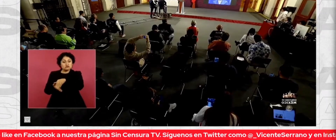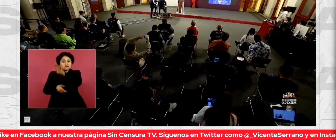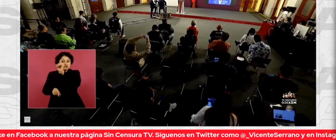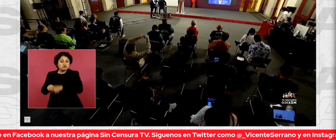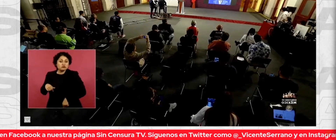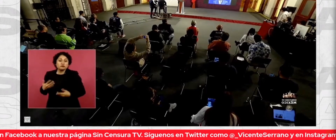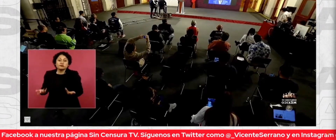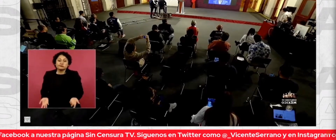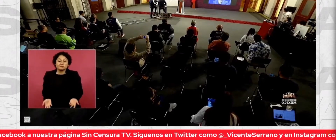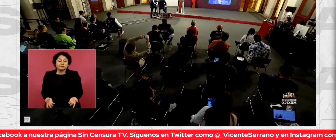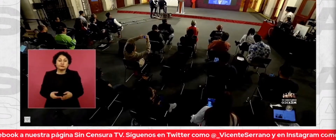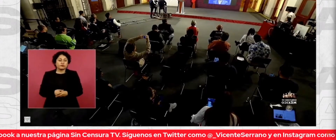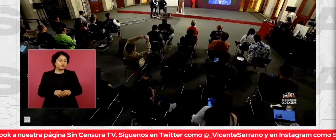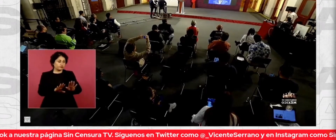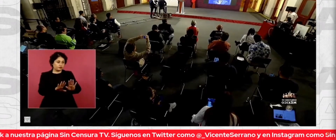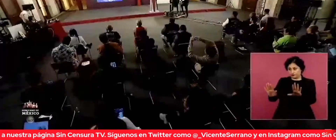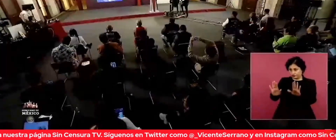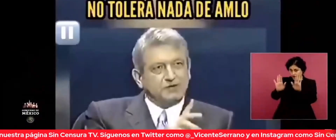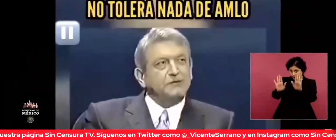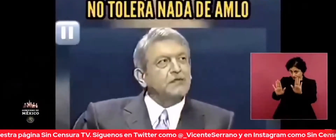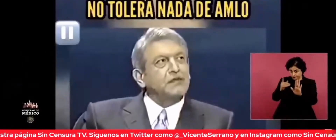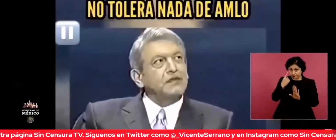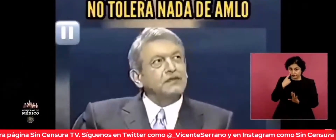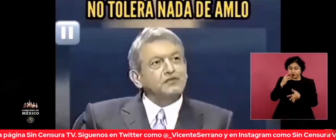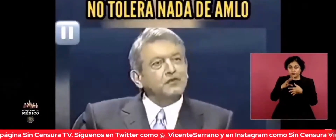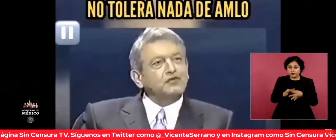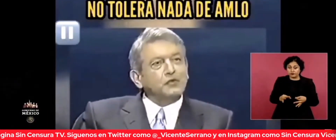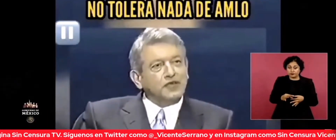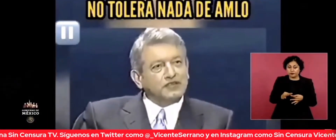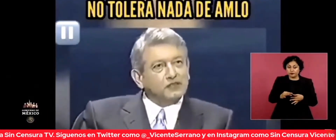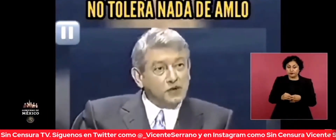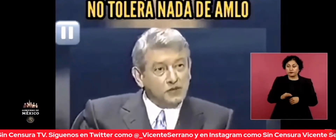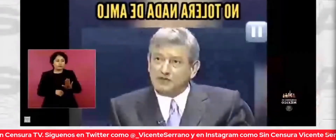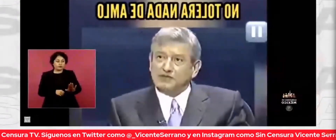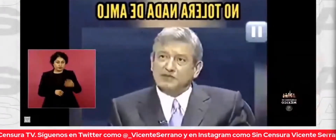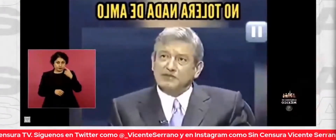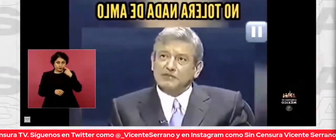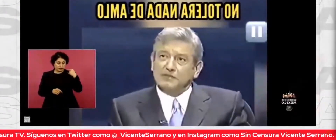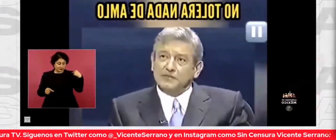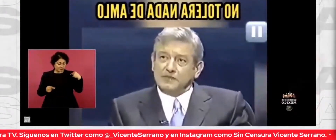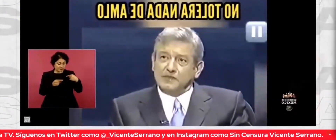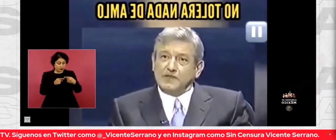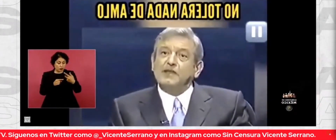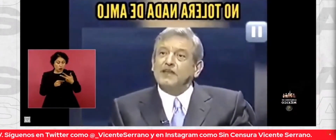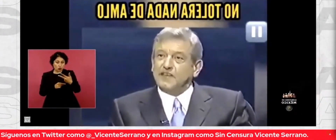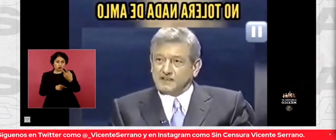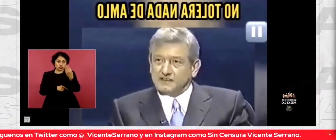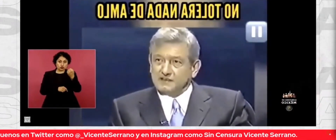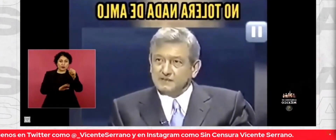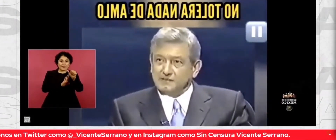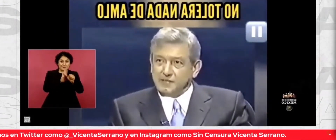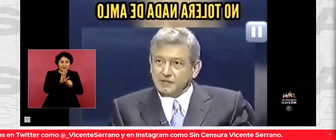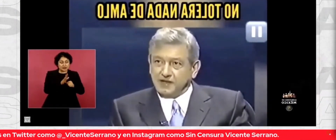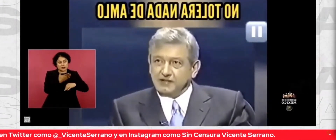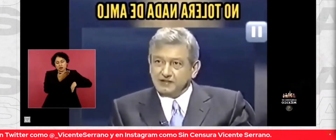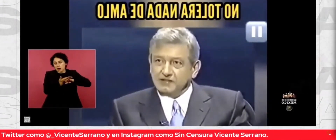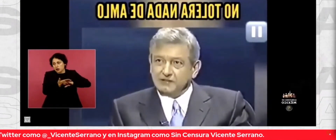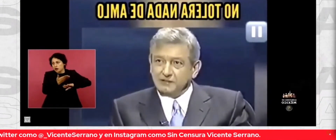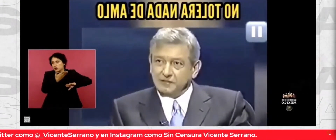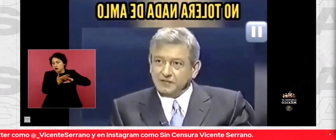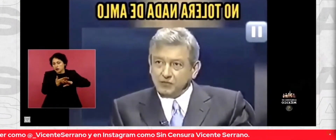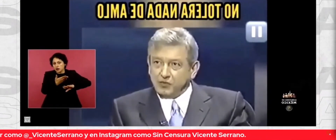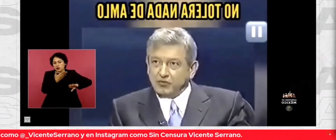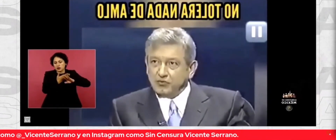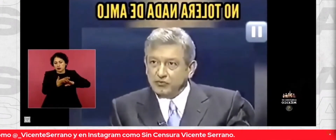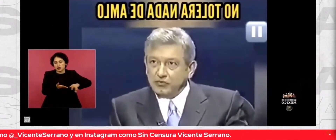sin darle sí. muchas No, no, vueltas. no, sí. Sí. Vamos por partes. Primero, son 8 meses, 9 meses de ataques permanentes,